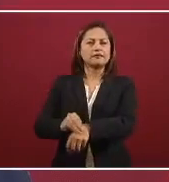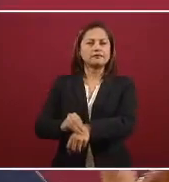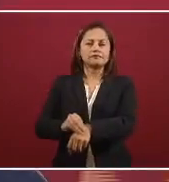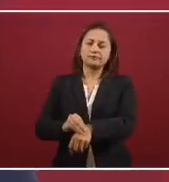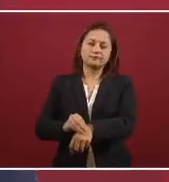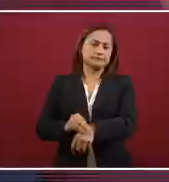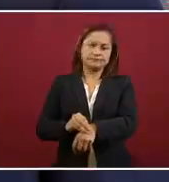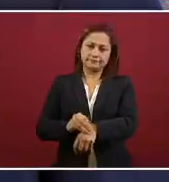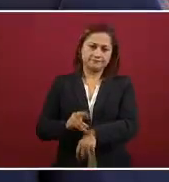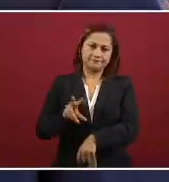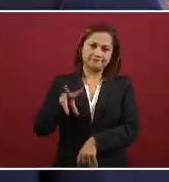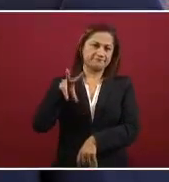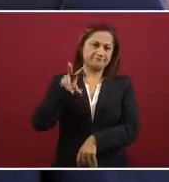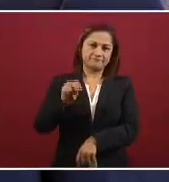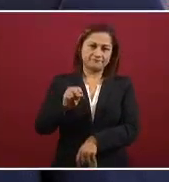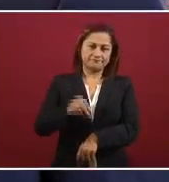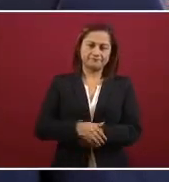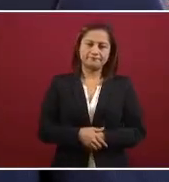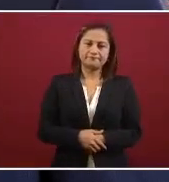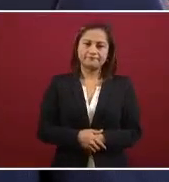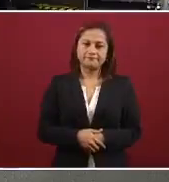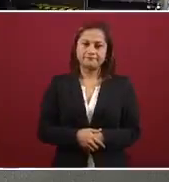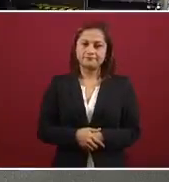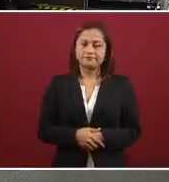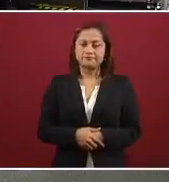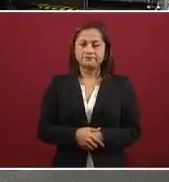esas actividades.